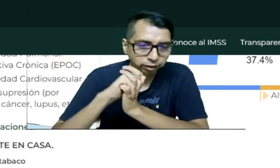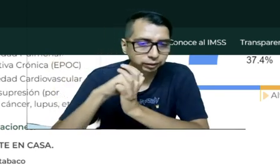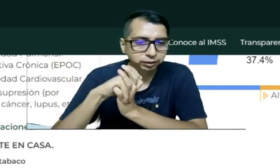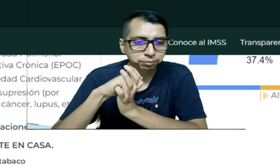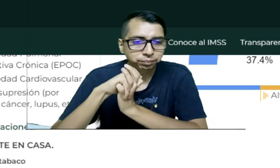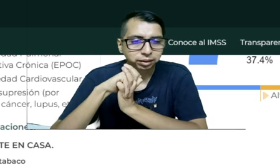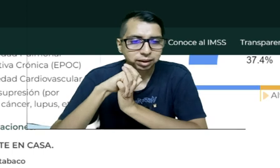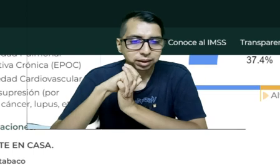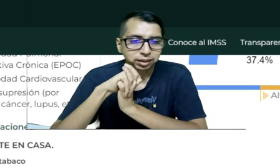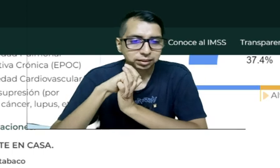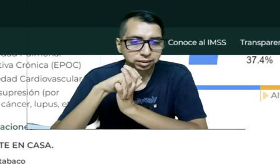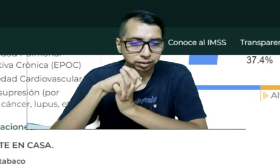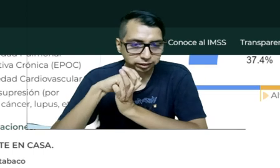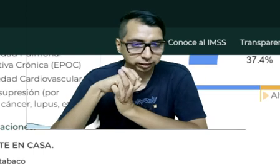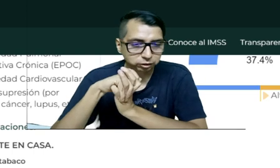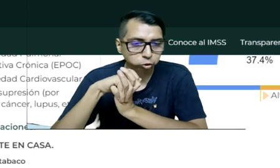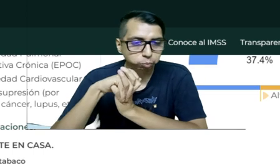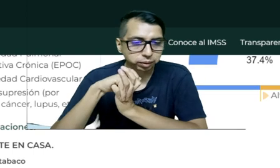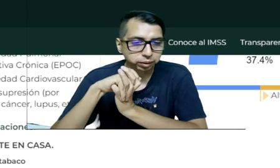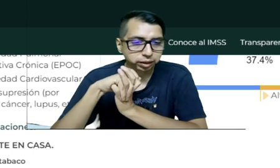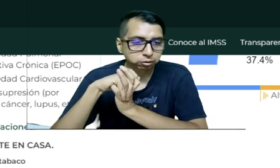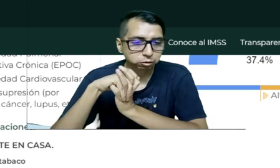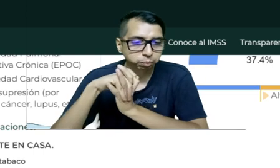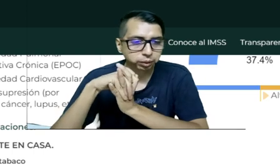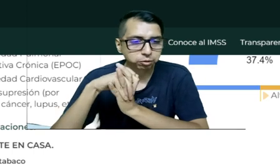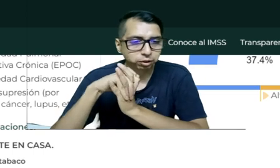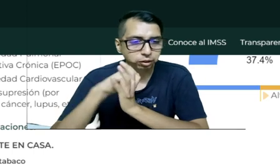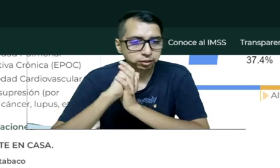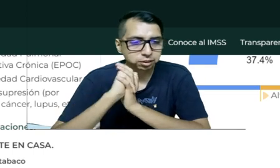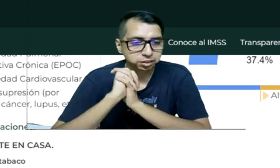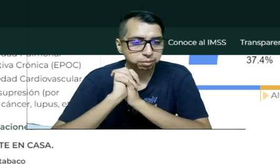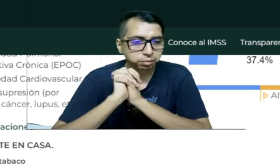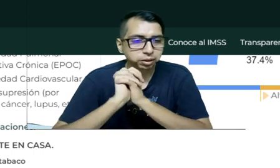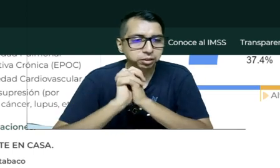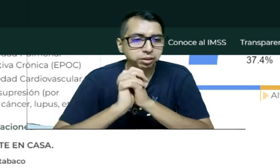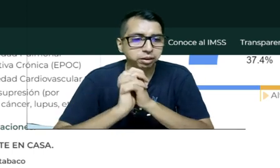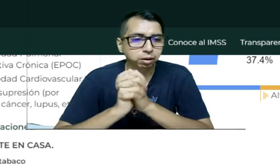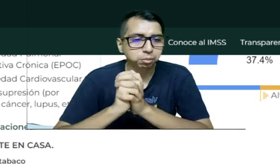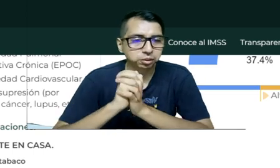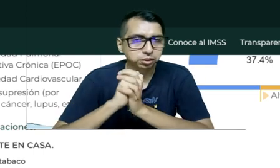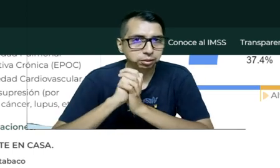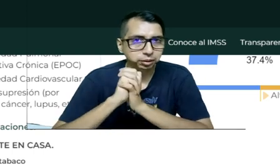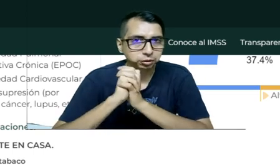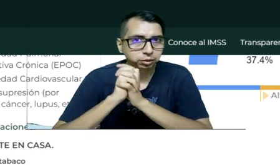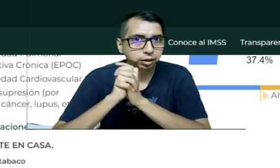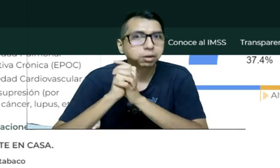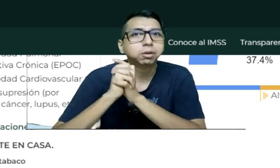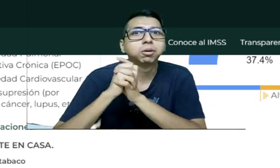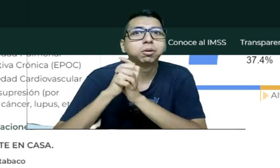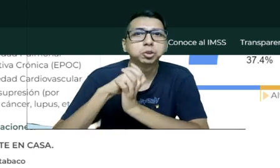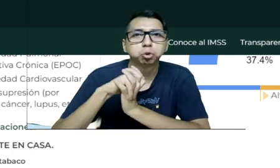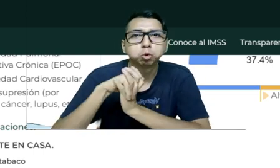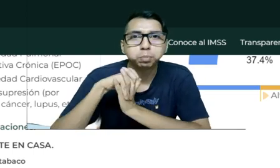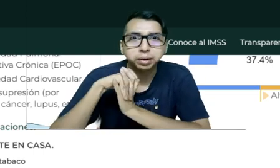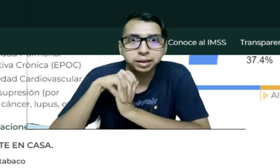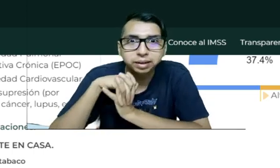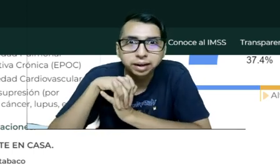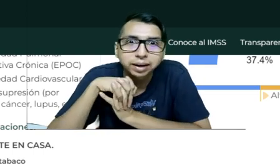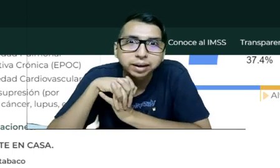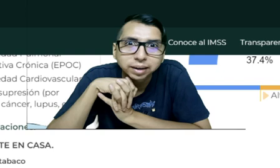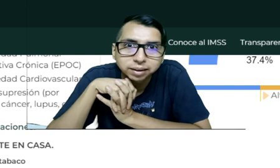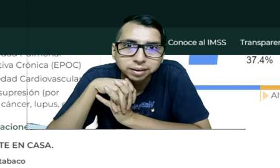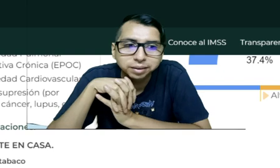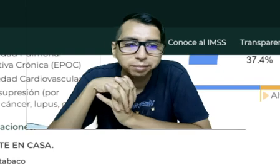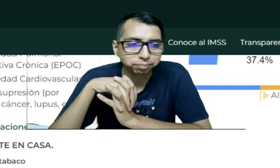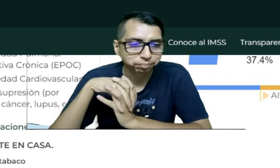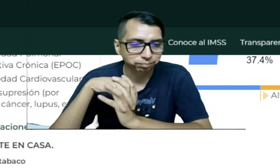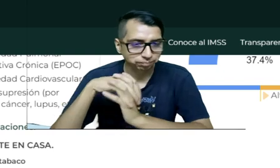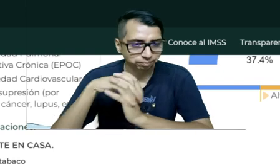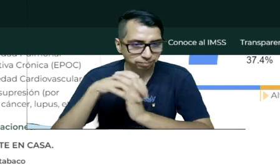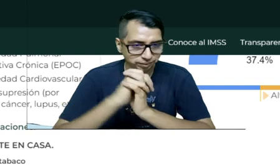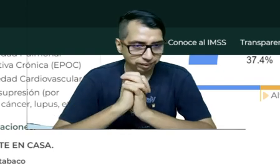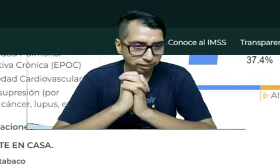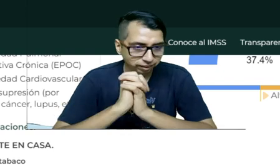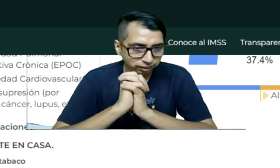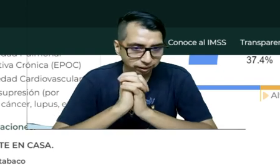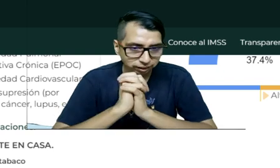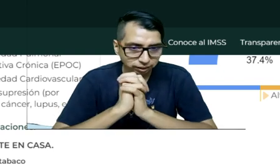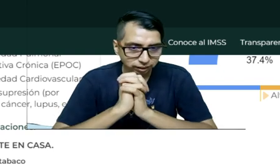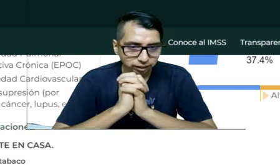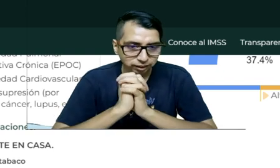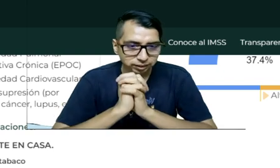y así si necesitas escupir algo en un pañuelo desechable y tirar el bote de basura no escupan en la calle